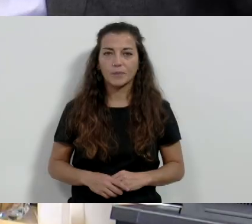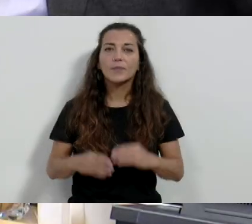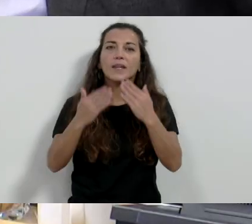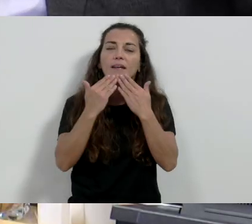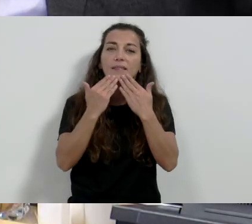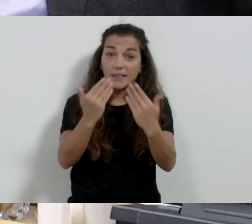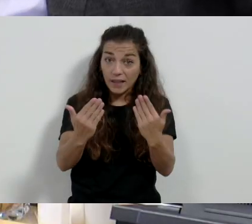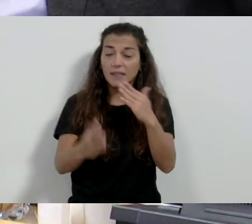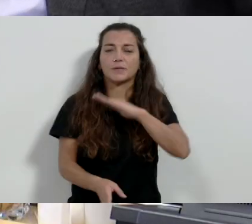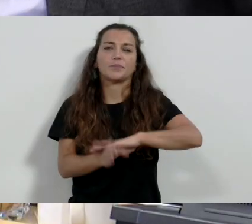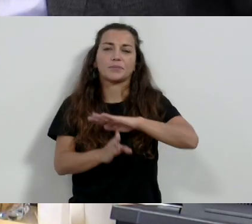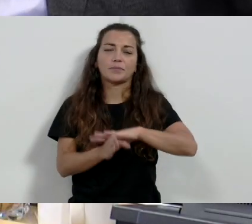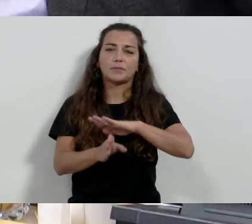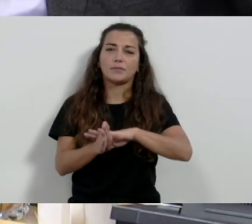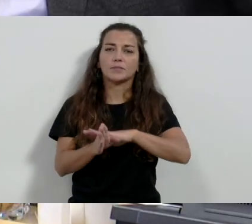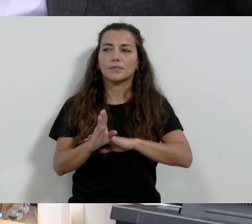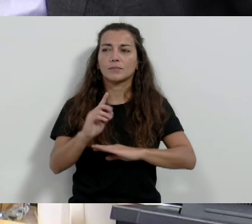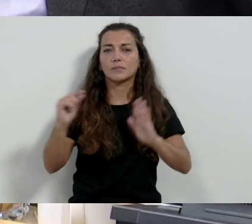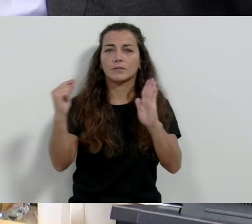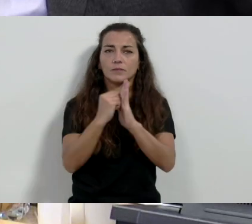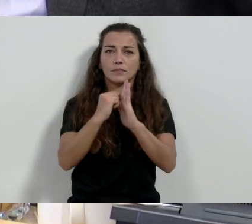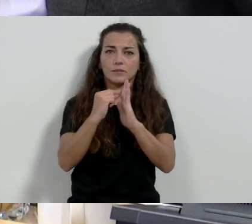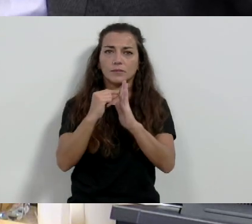Gracias. Pues continuamos. Y